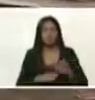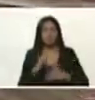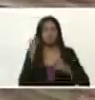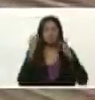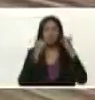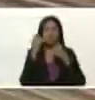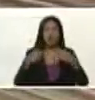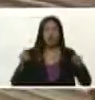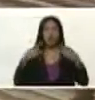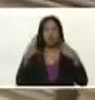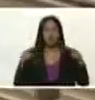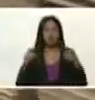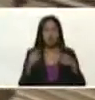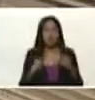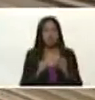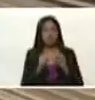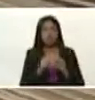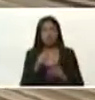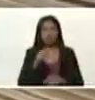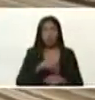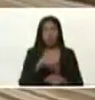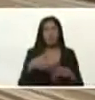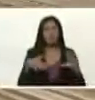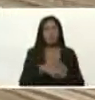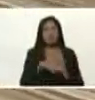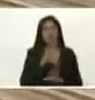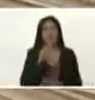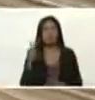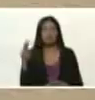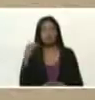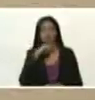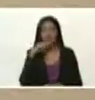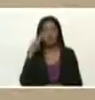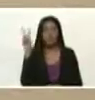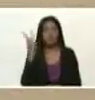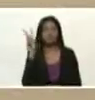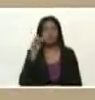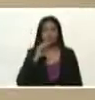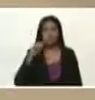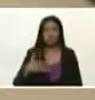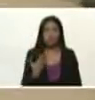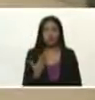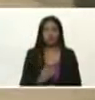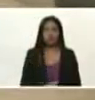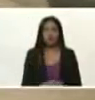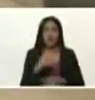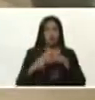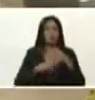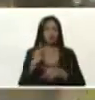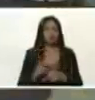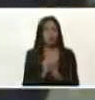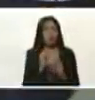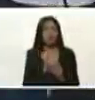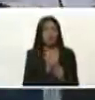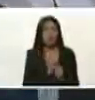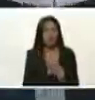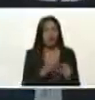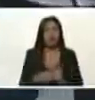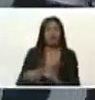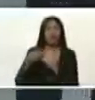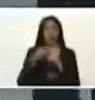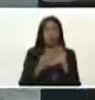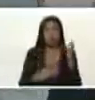esto con música y continuamos hoy, martes 22 de octubre. Venezuela sí se puede, a producir, a trabajar, a